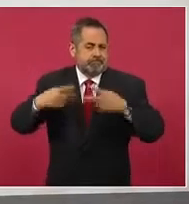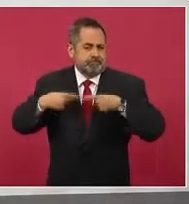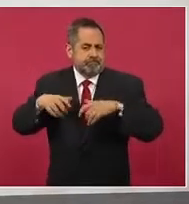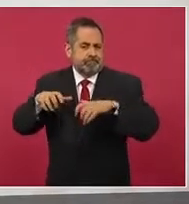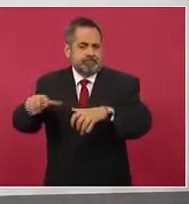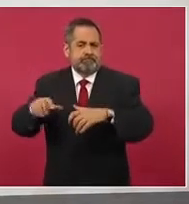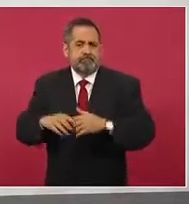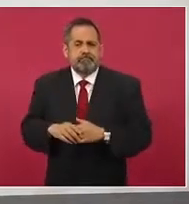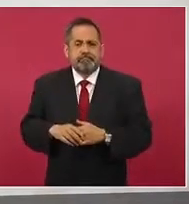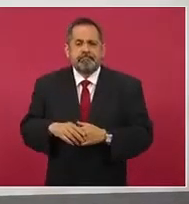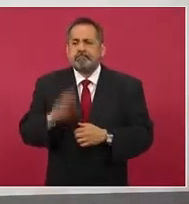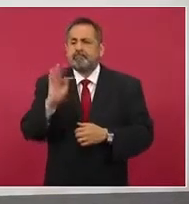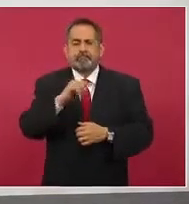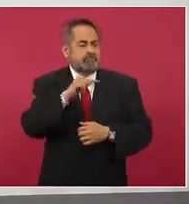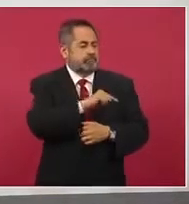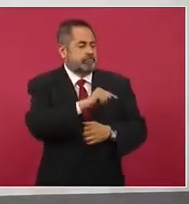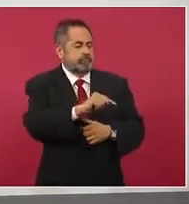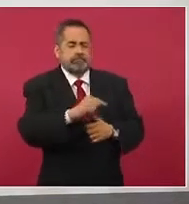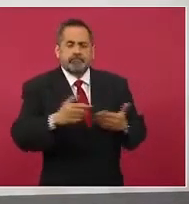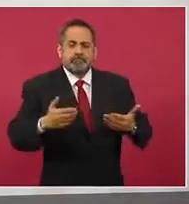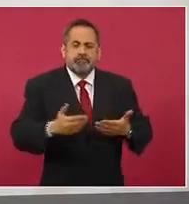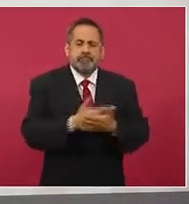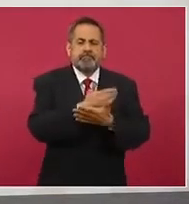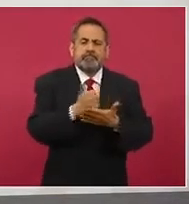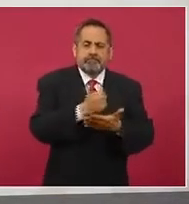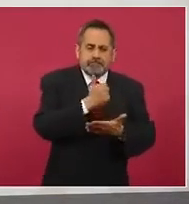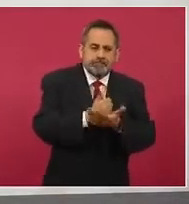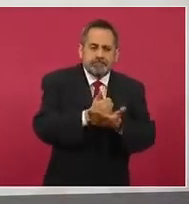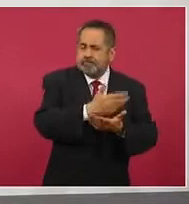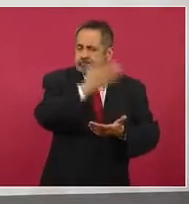nacieron en las ciudades,